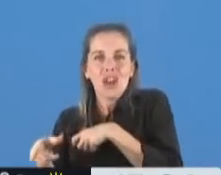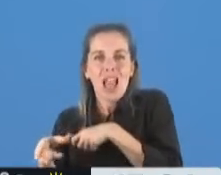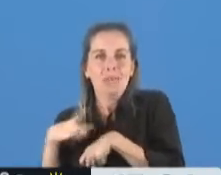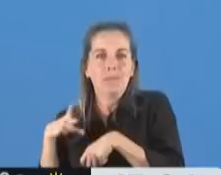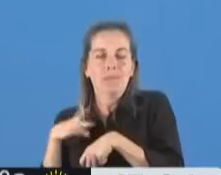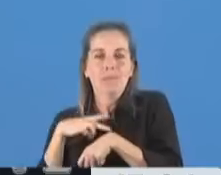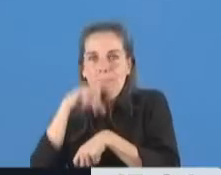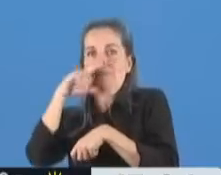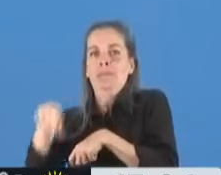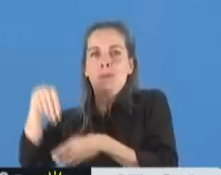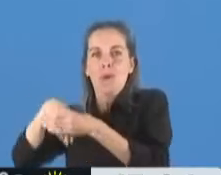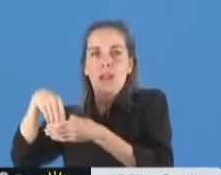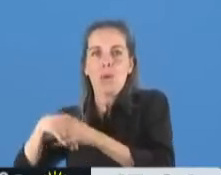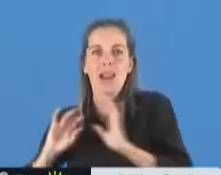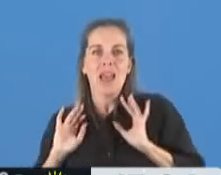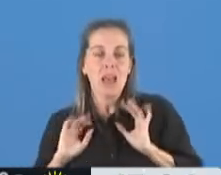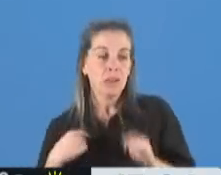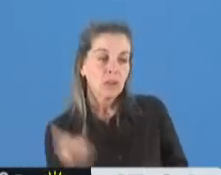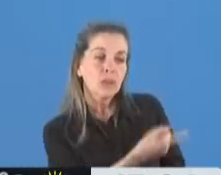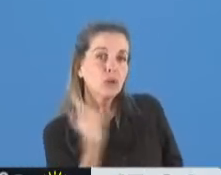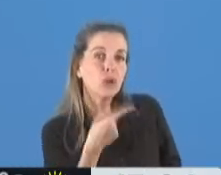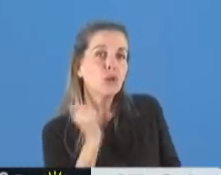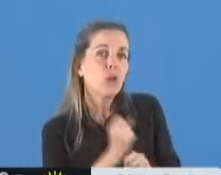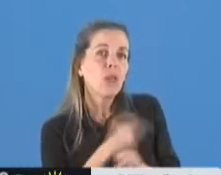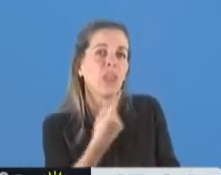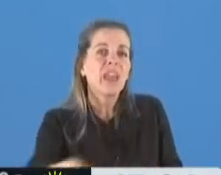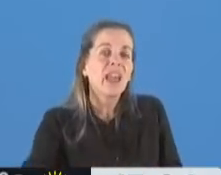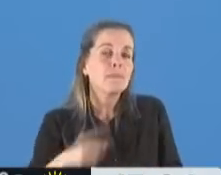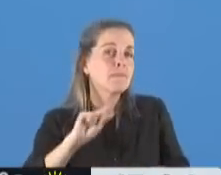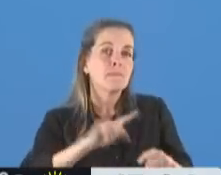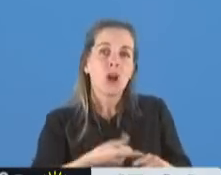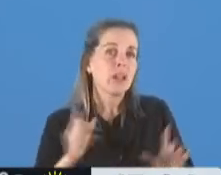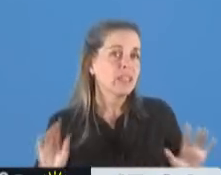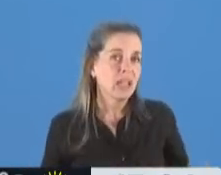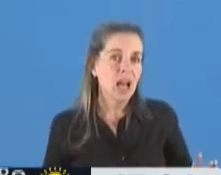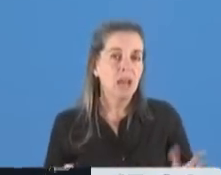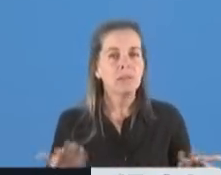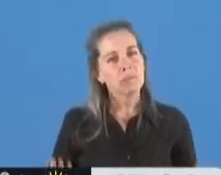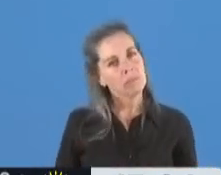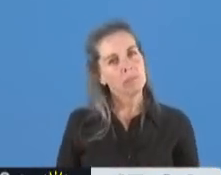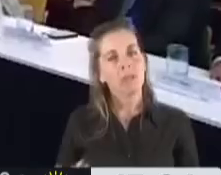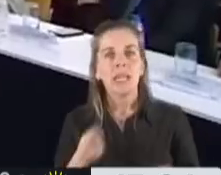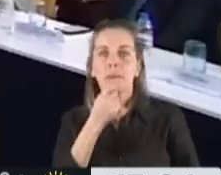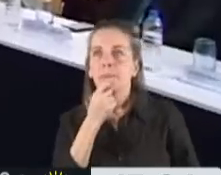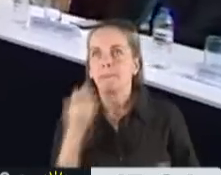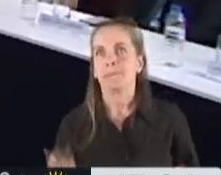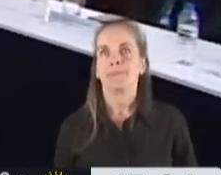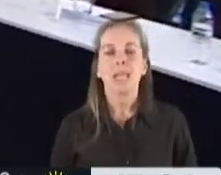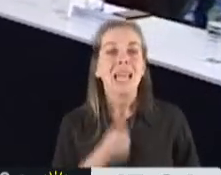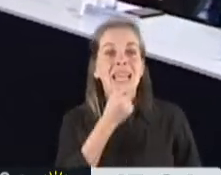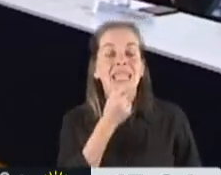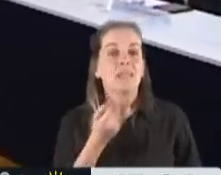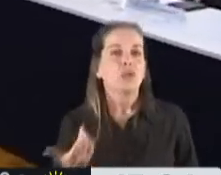Y en verdad nosotros hacemos política, todos los que estamos acá. ¿Quién puede vivir en paz